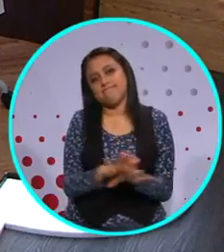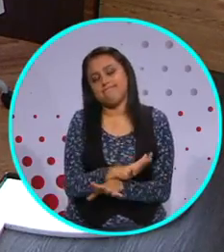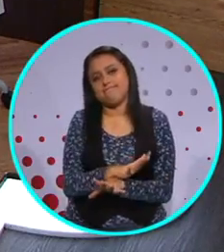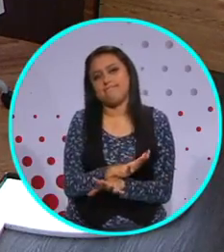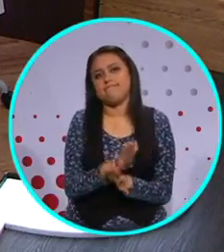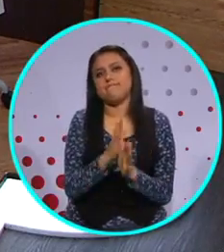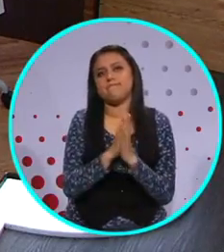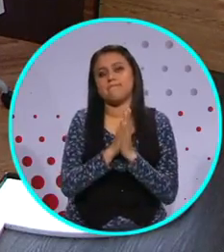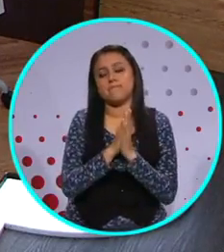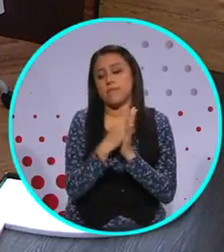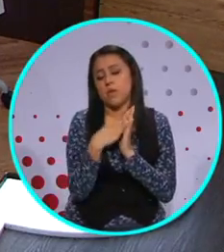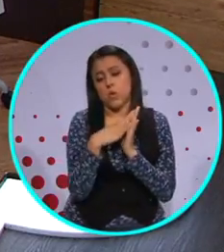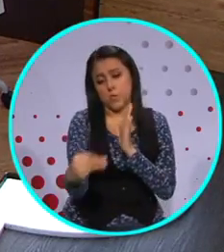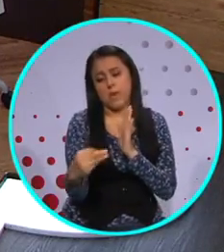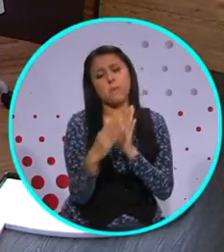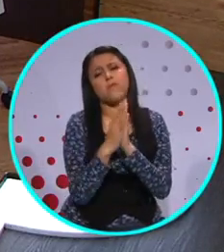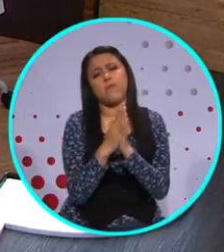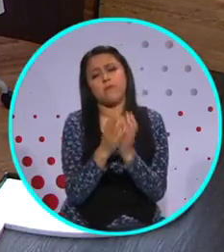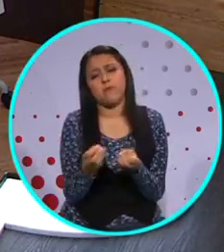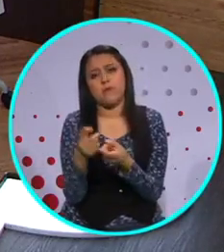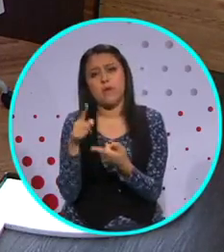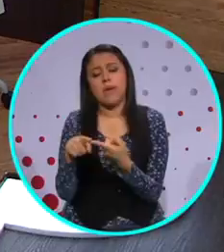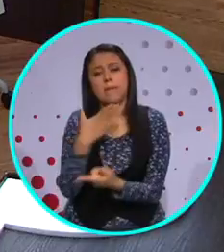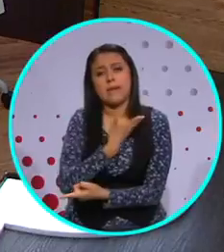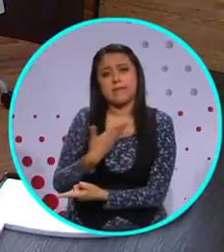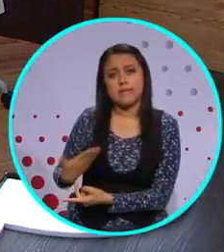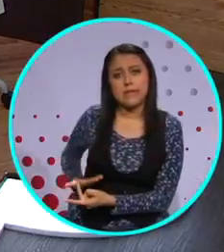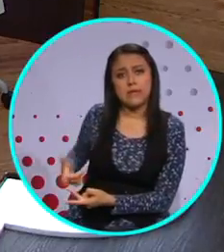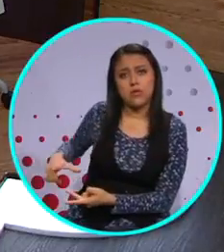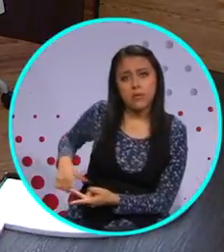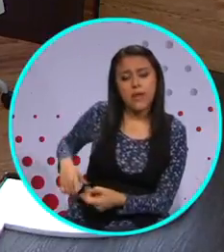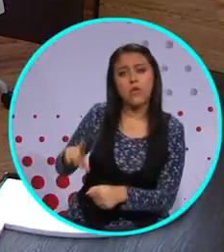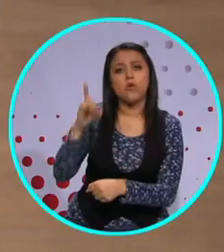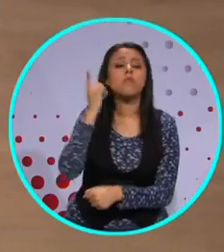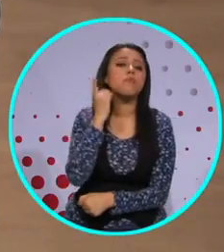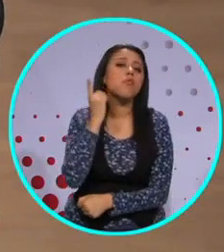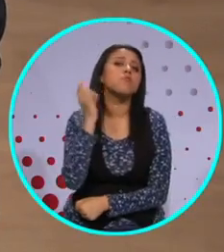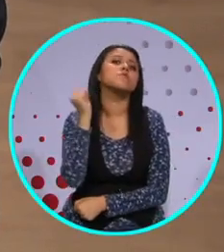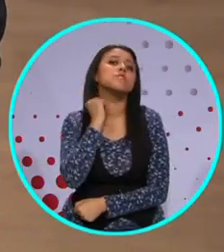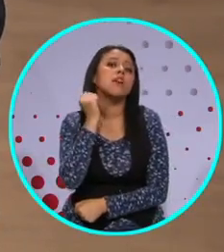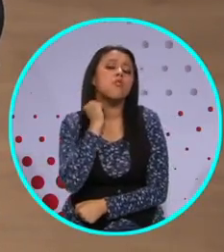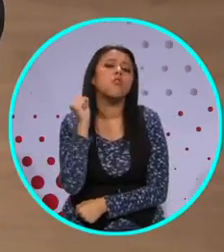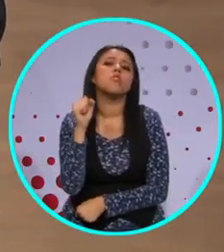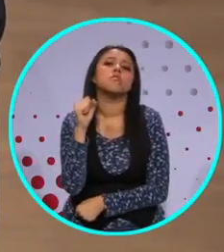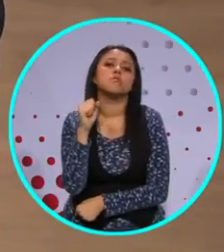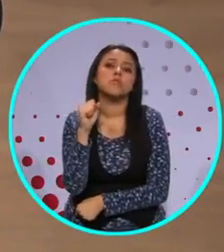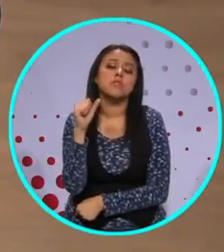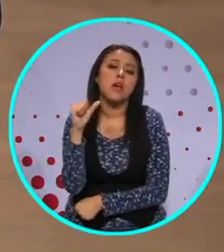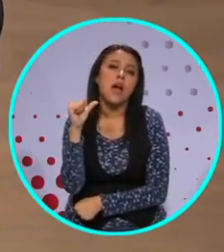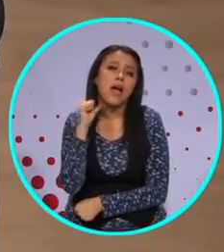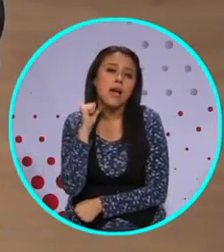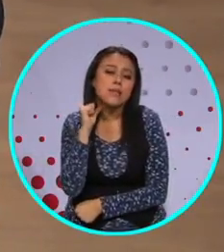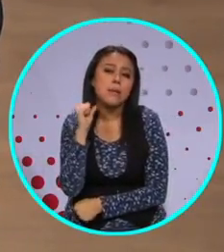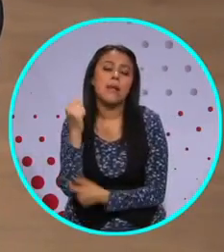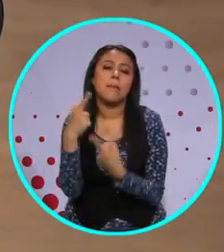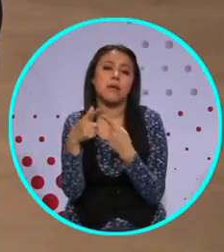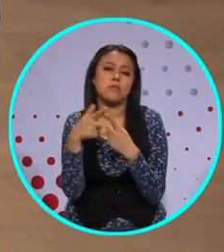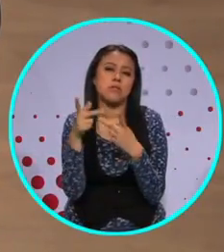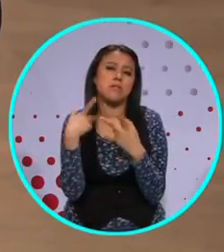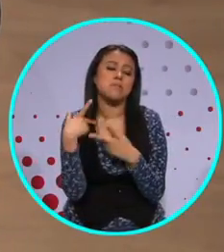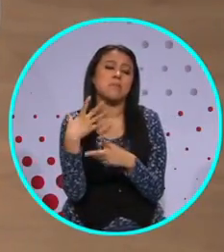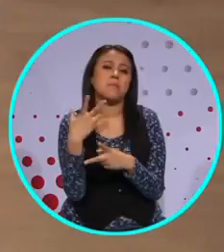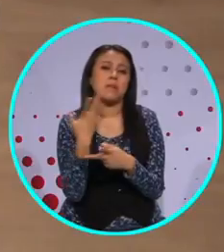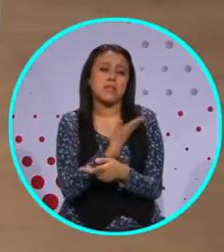mandase las con copia son los que te dije presidente gobernador del estado diputados senadores este asambleístas presidentes